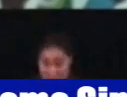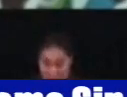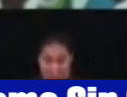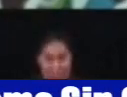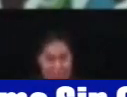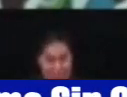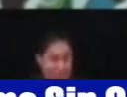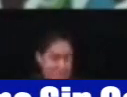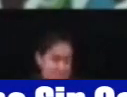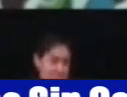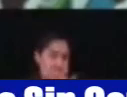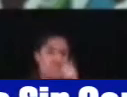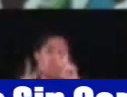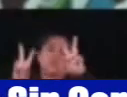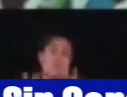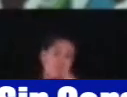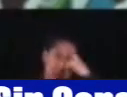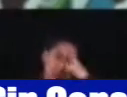con ustedes.